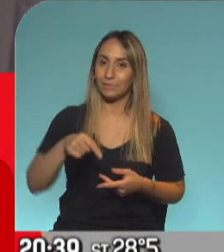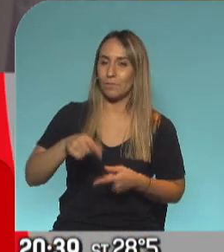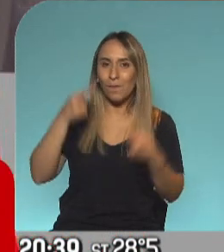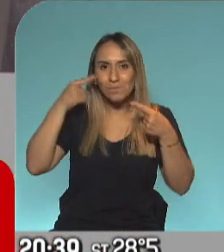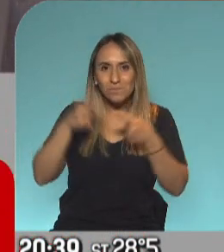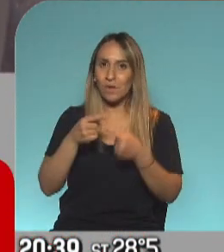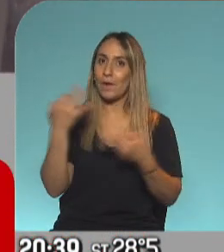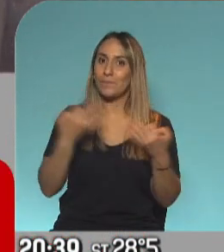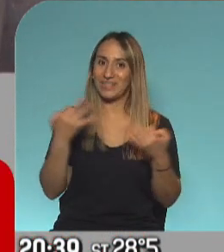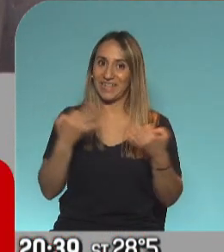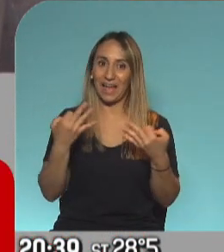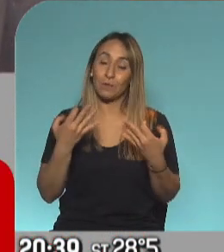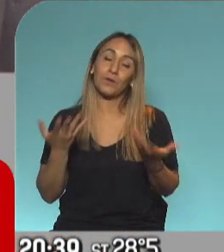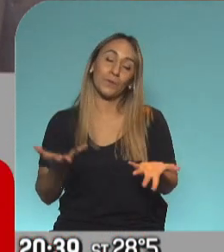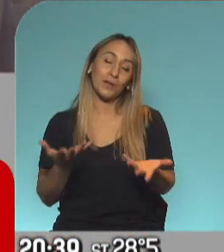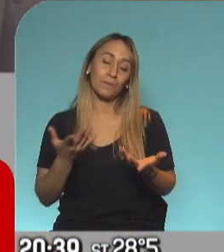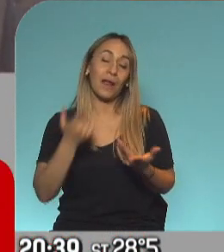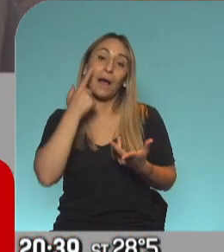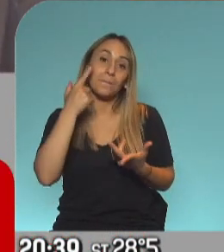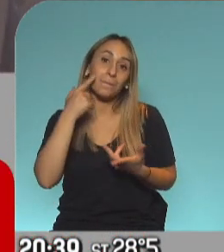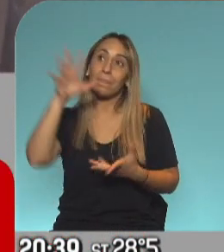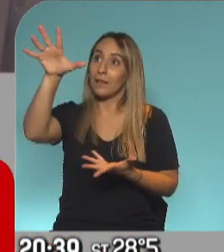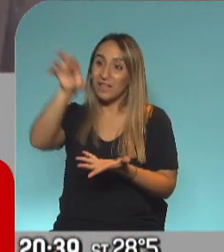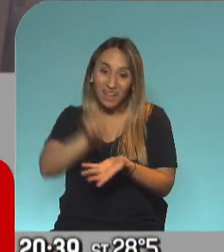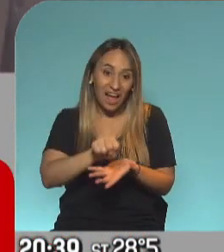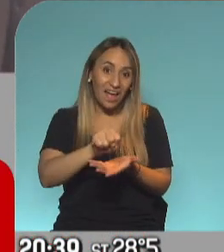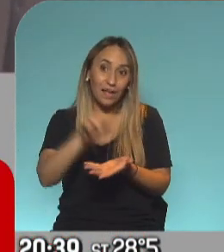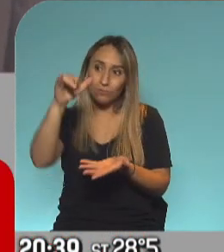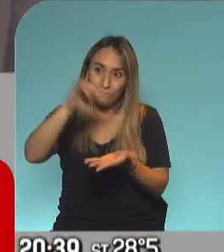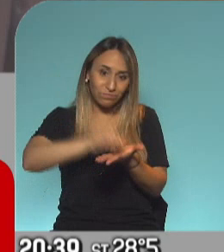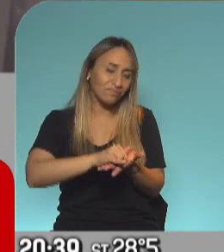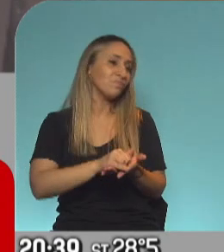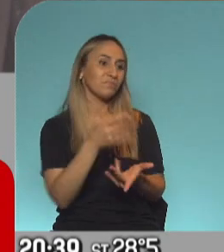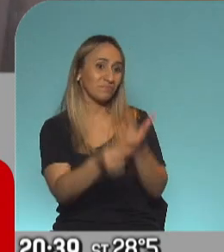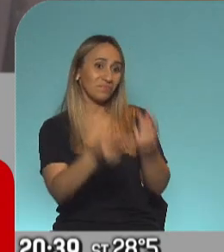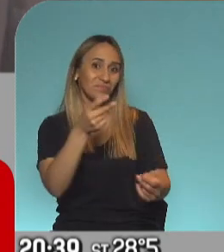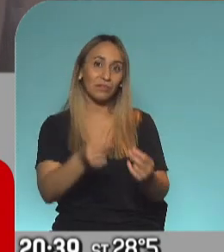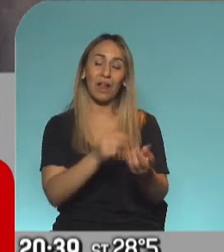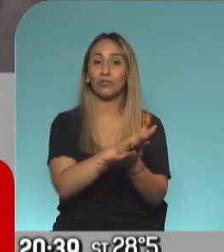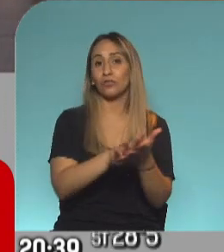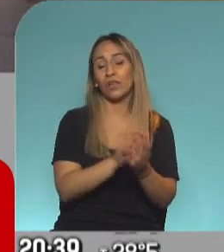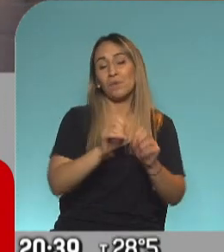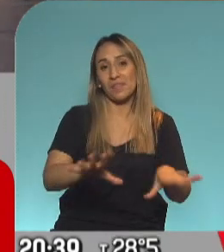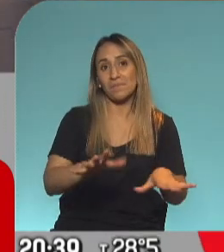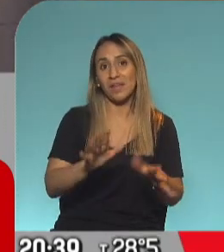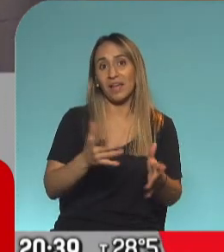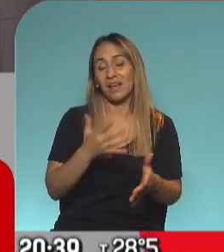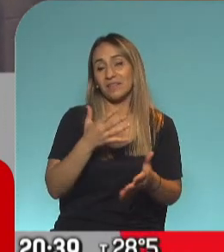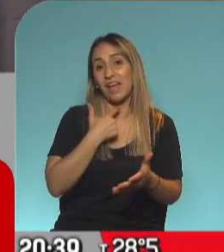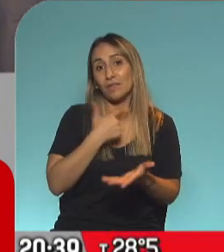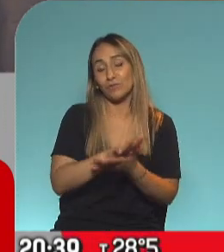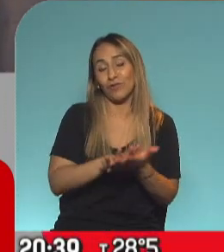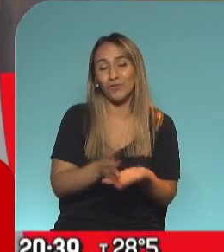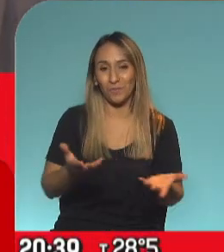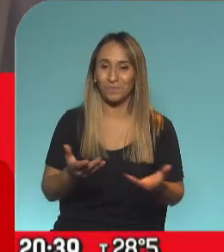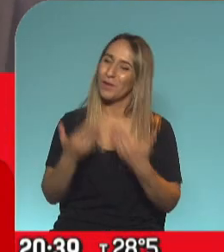especial porque bueno es para poder salir de esta pandemia que es una pesadilla de la que todos nos queremos despertar. Claro, sí. Absolutamente. Serianis, buenas noches